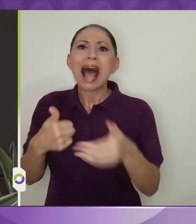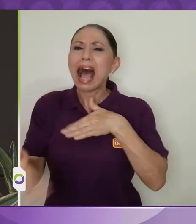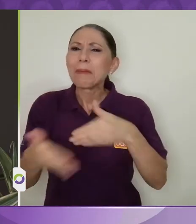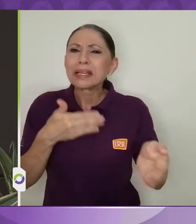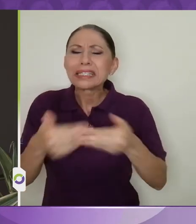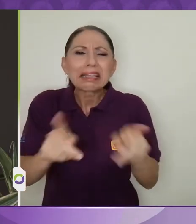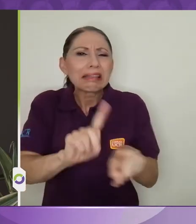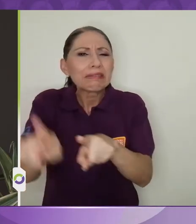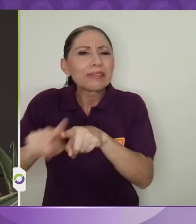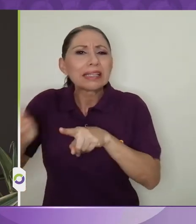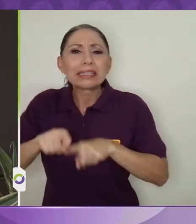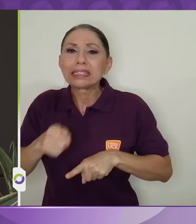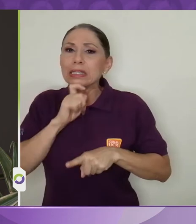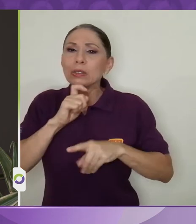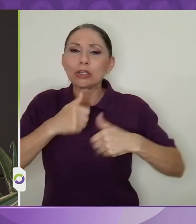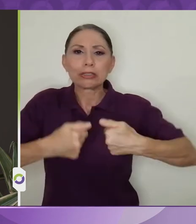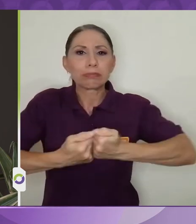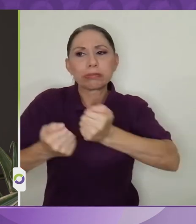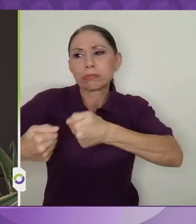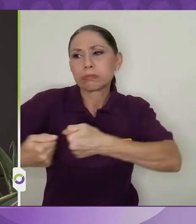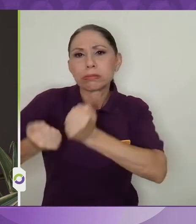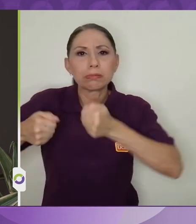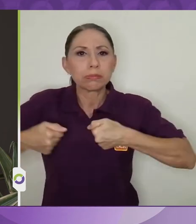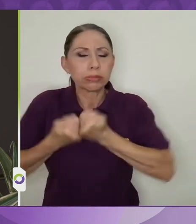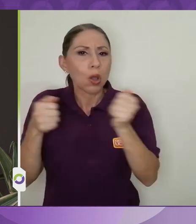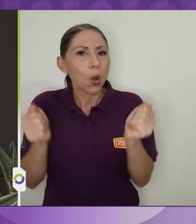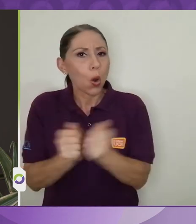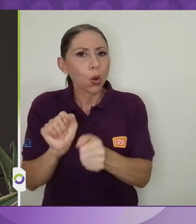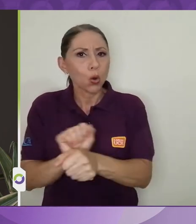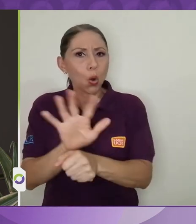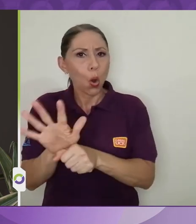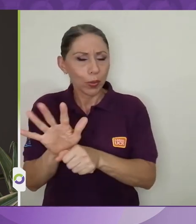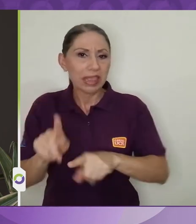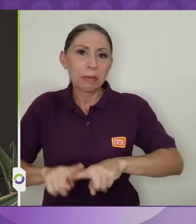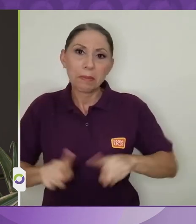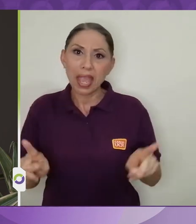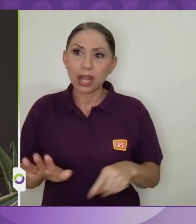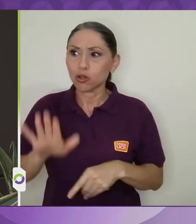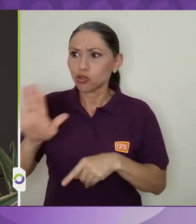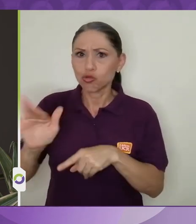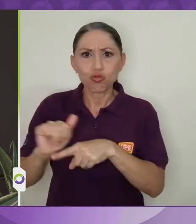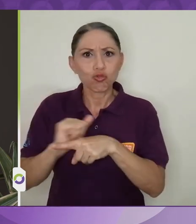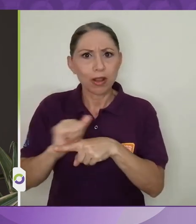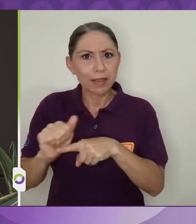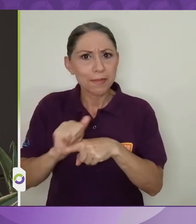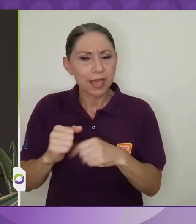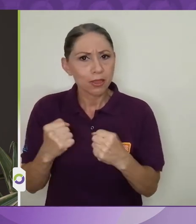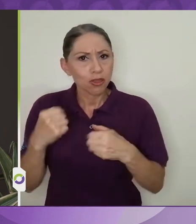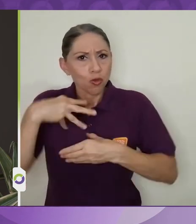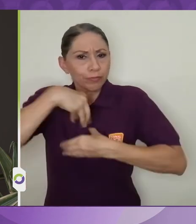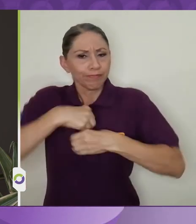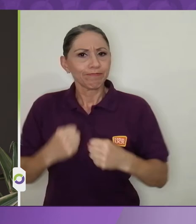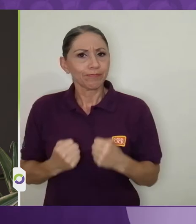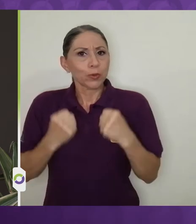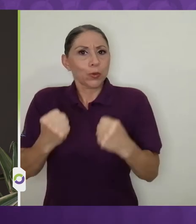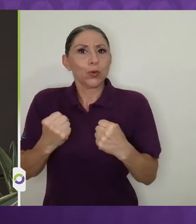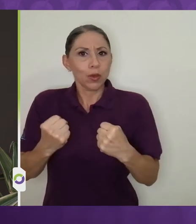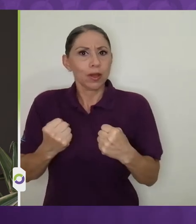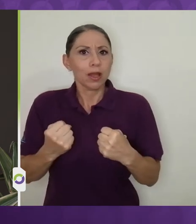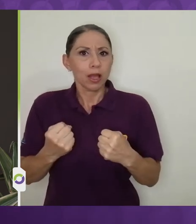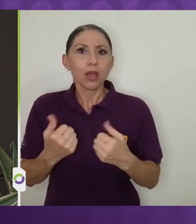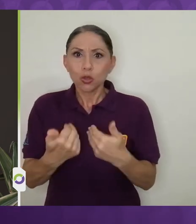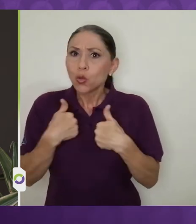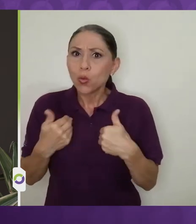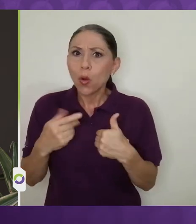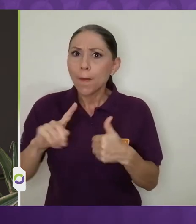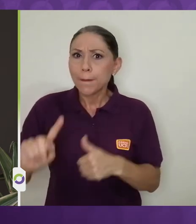de todos los altos y bajos que hemos tenido que enfrentar con el tema del COVID, pero su rendimiento, más allá de las primeras posiciones